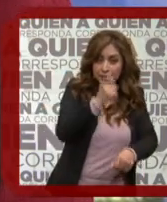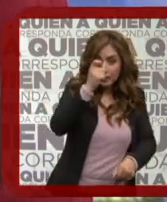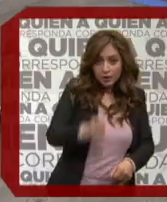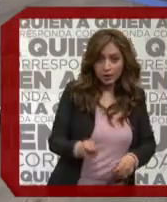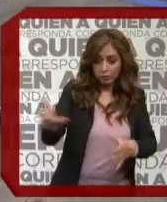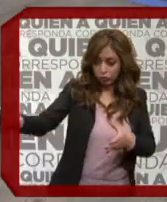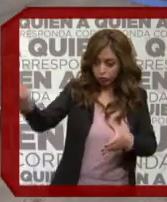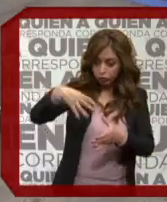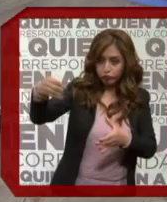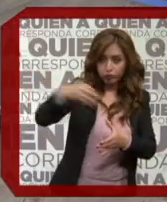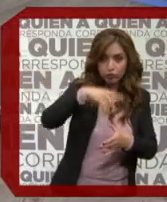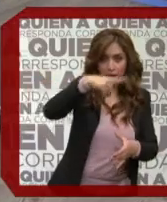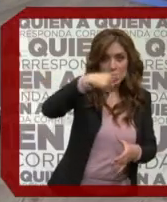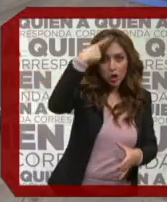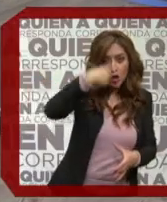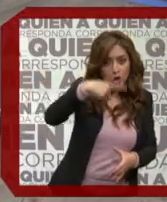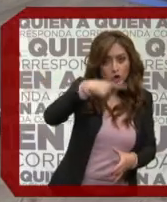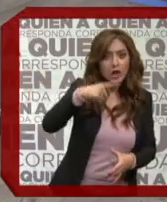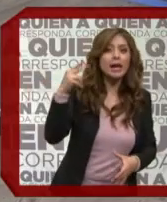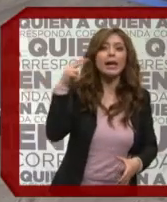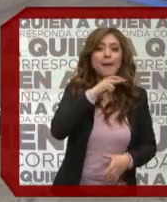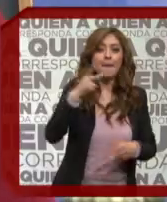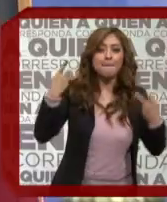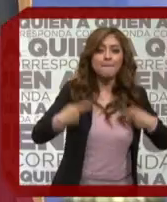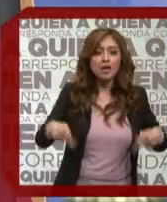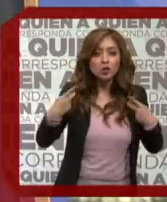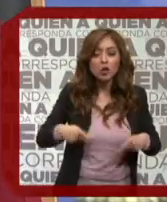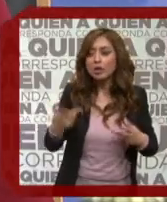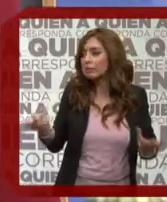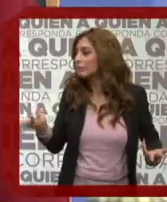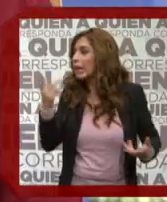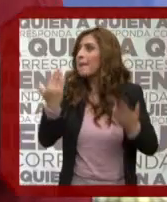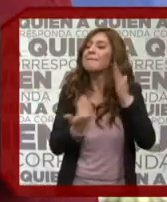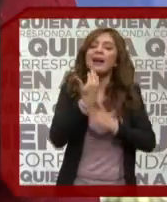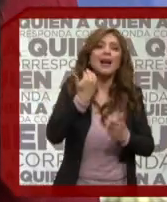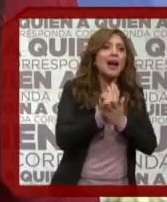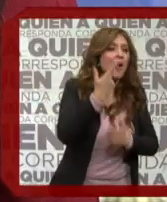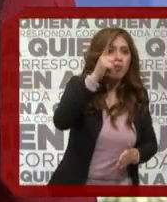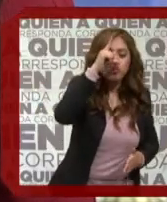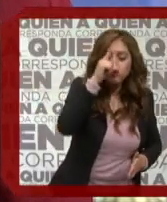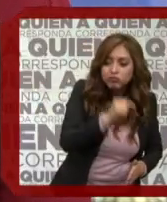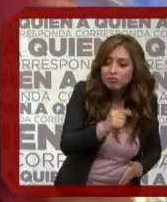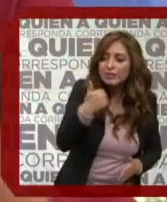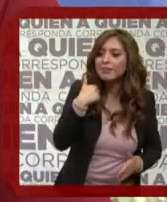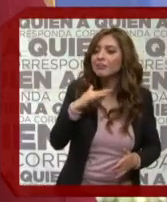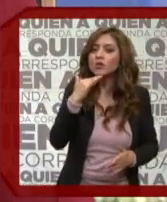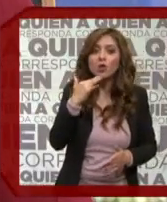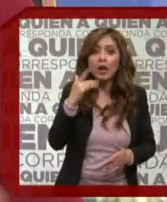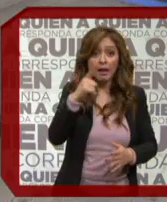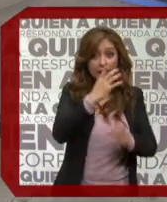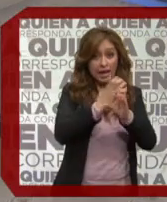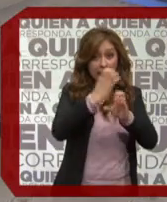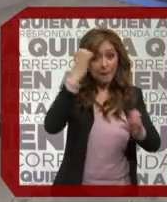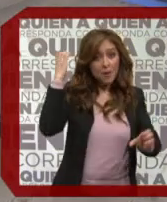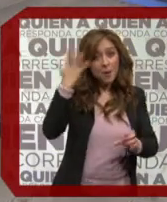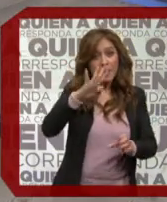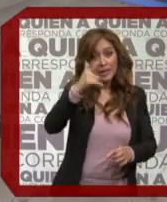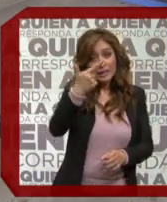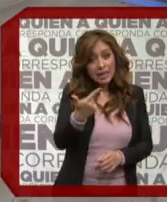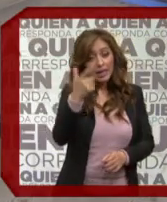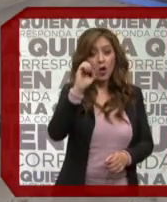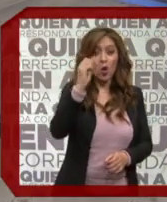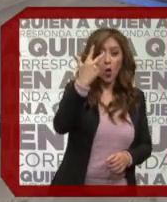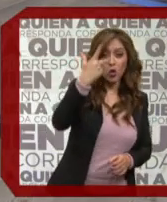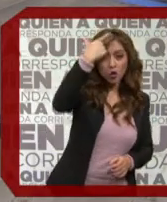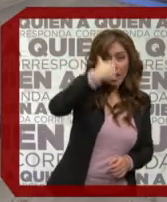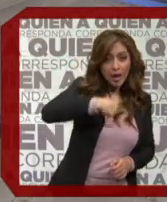noche la gente que sale rápidamente de sus casas, que ya no puede tirar en la mañana la basura, el camión pasa como a las 78 de la